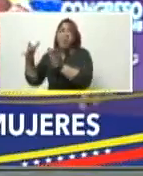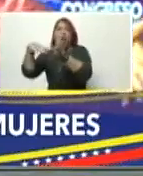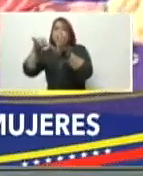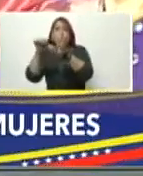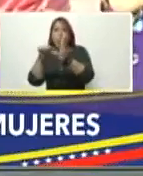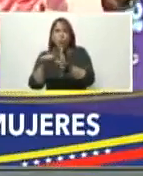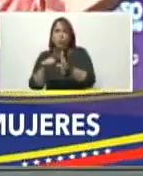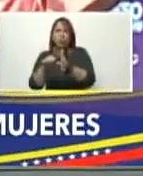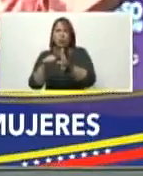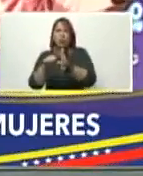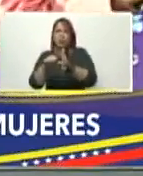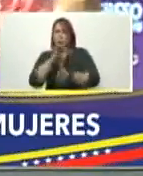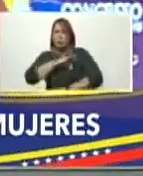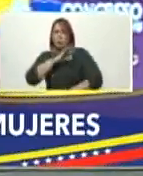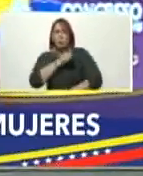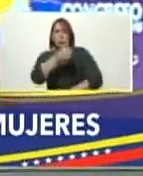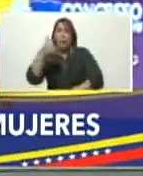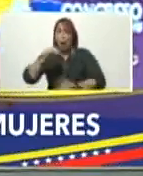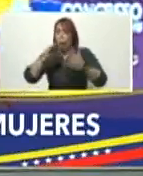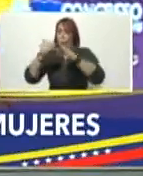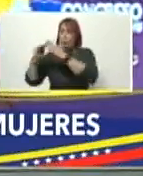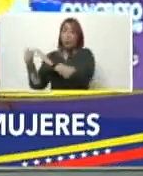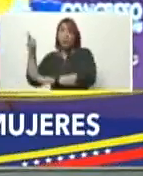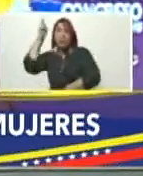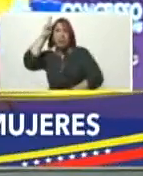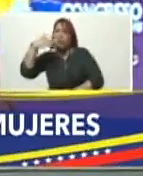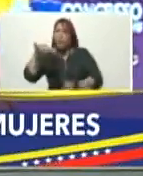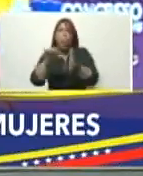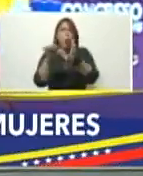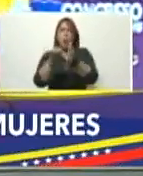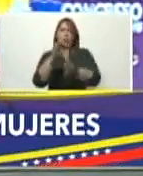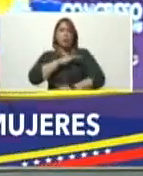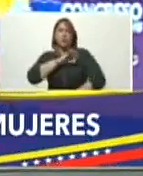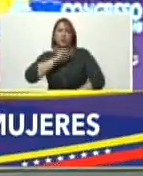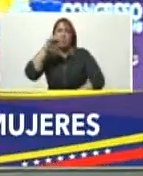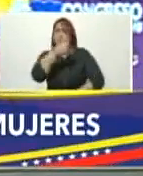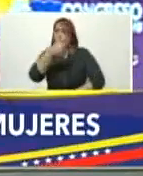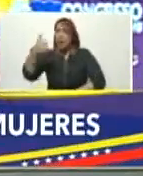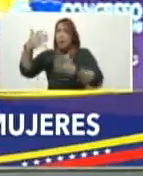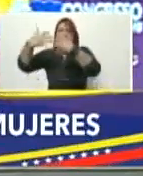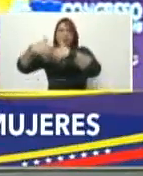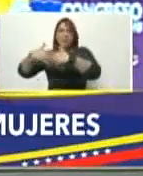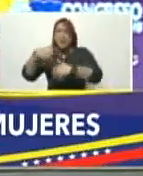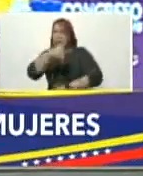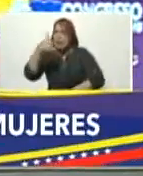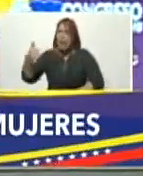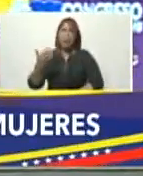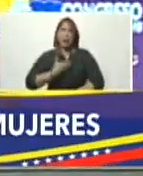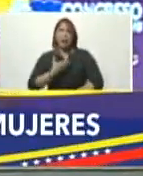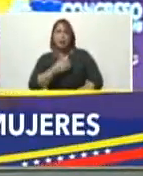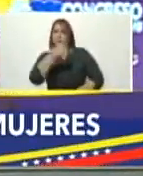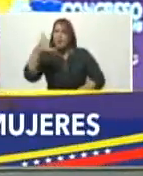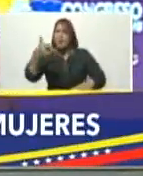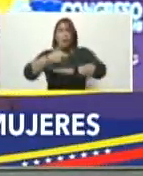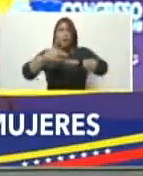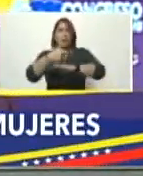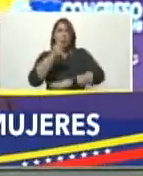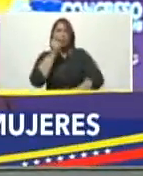el socialismo en cada comunidad indígena? ¿Dónde está el socialismo en cada fábrica, en cada alcaldía, en cada